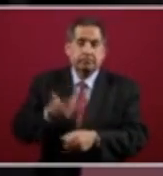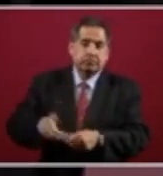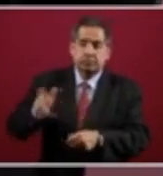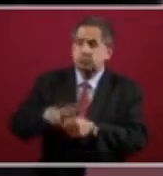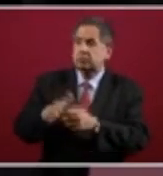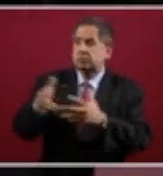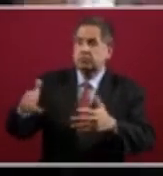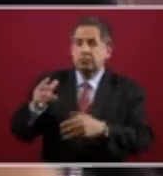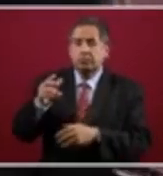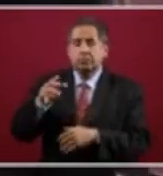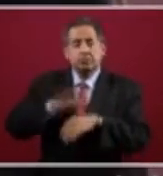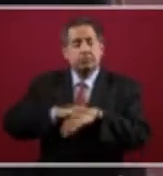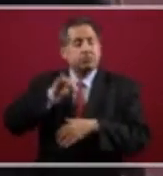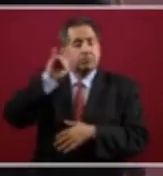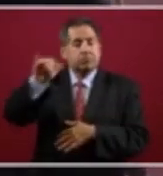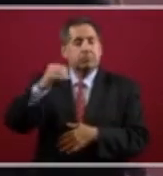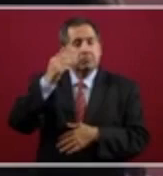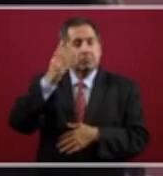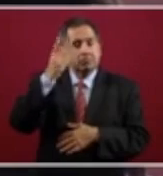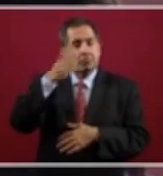a 2-3 horas,